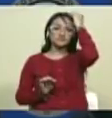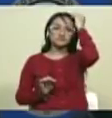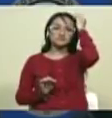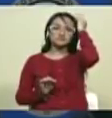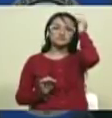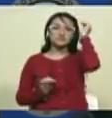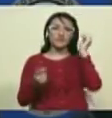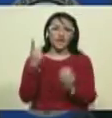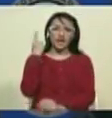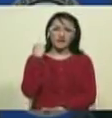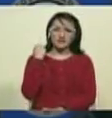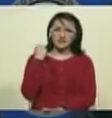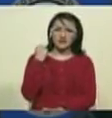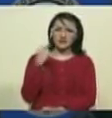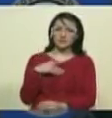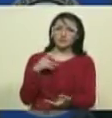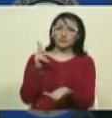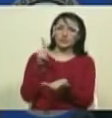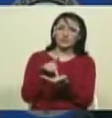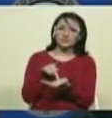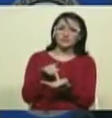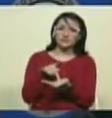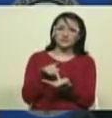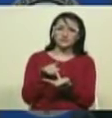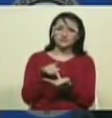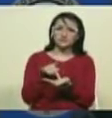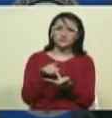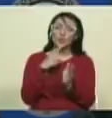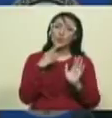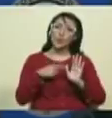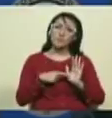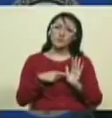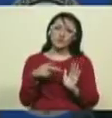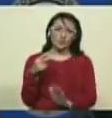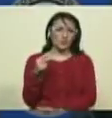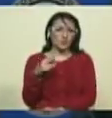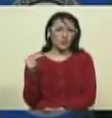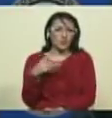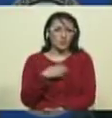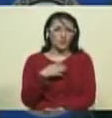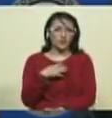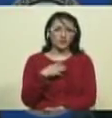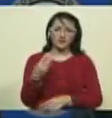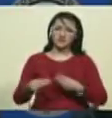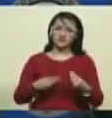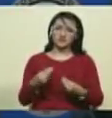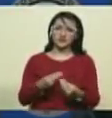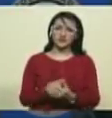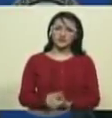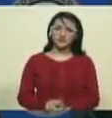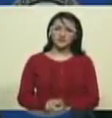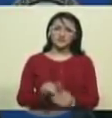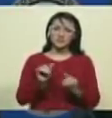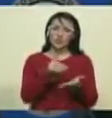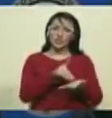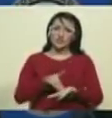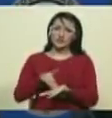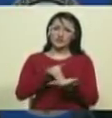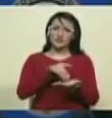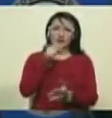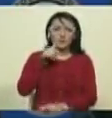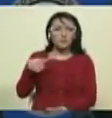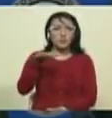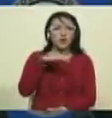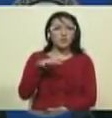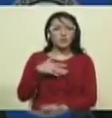pudieron llamar y decir misión cumplida, Mr. Pence, jefe, no pudieron hacerlo por la dignidad de los pueblos sin pedir nada